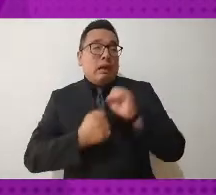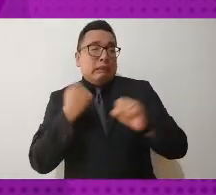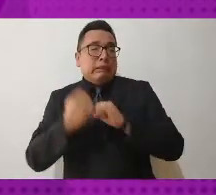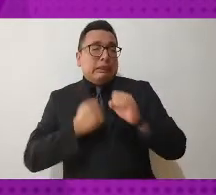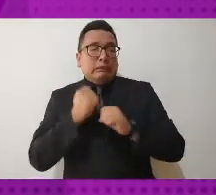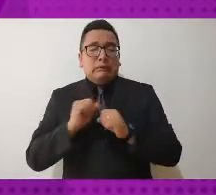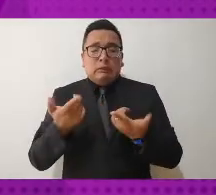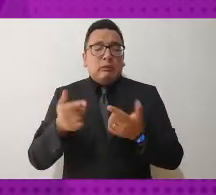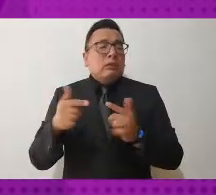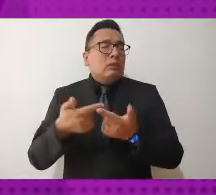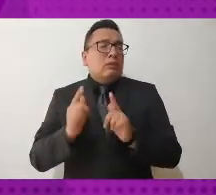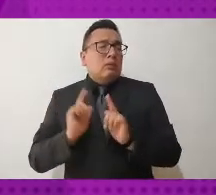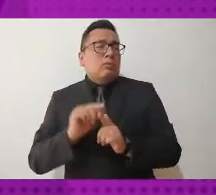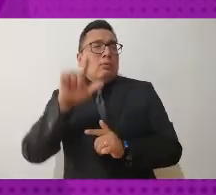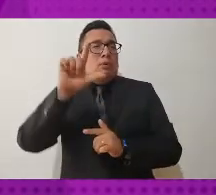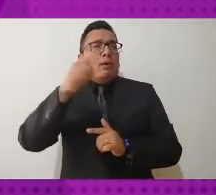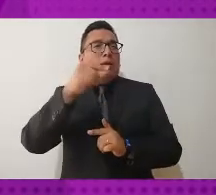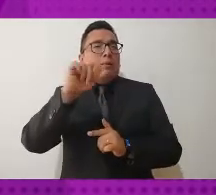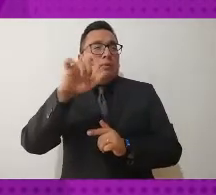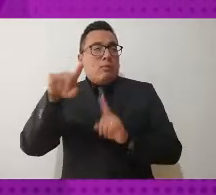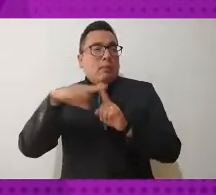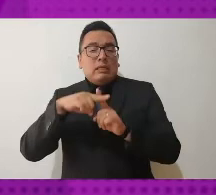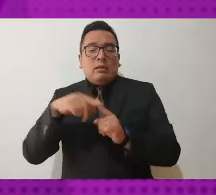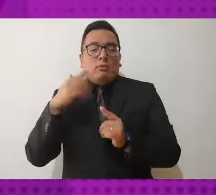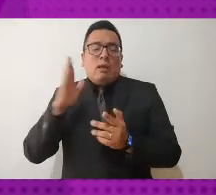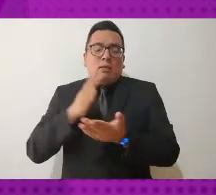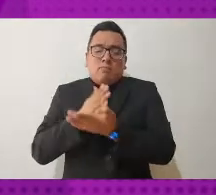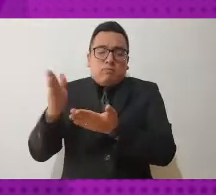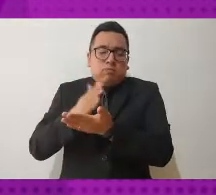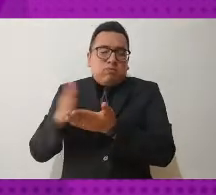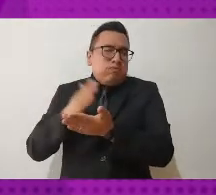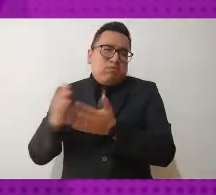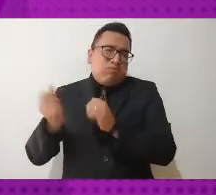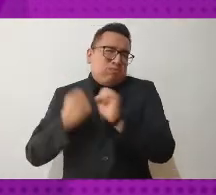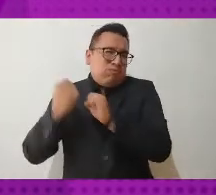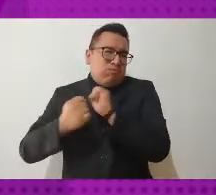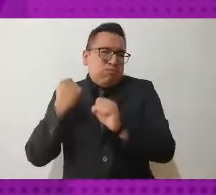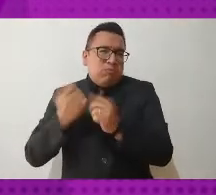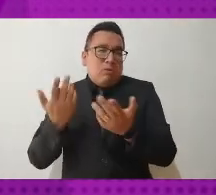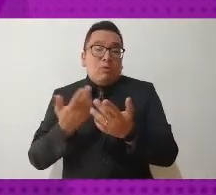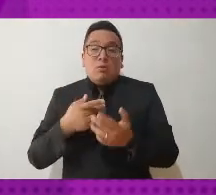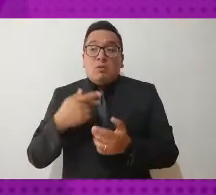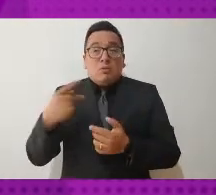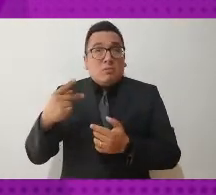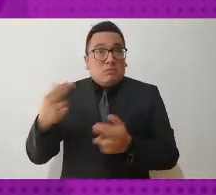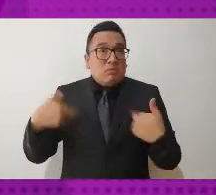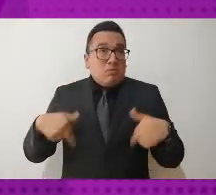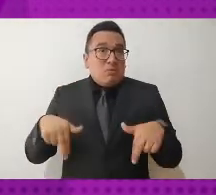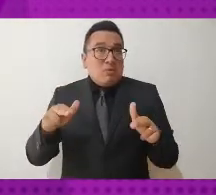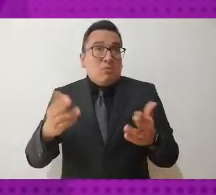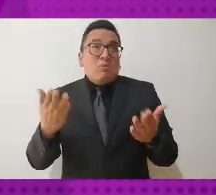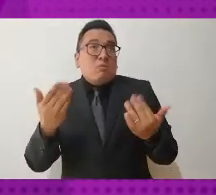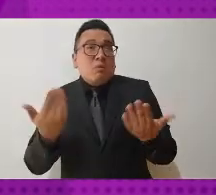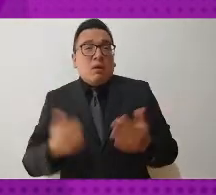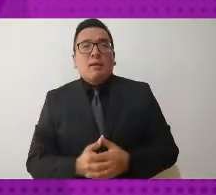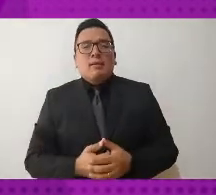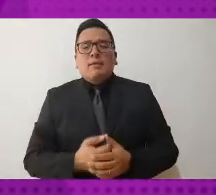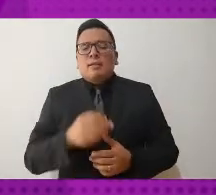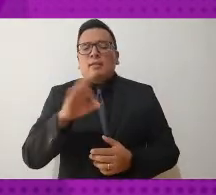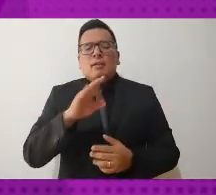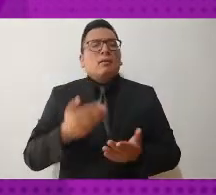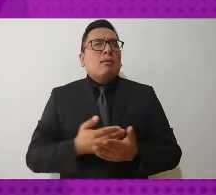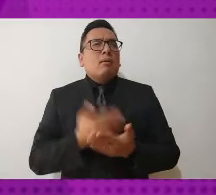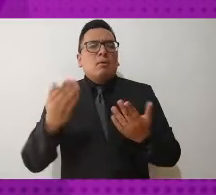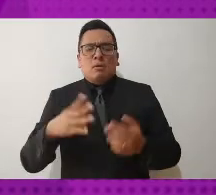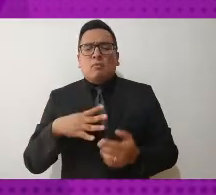vulneradas Pues no hemos tenido una representación como tal en estos años si bien Se ha trabajado en que